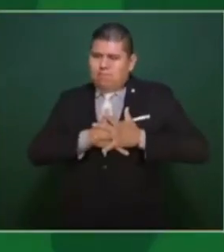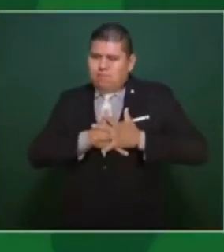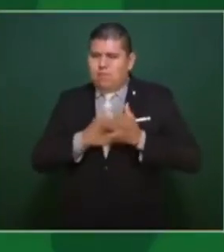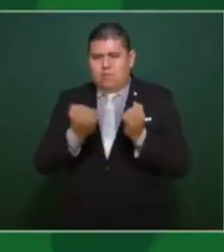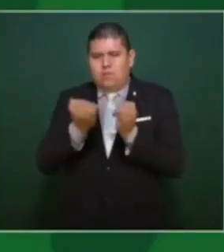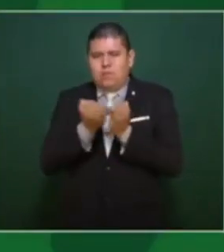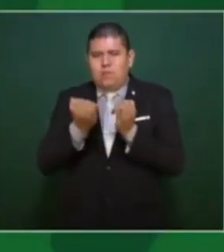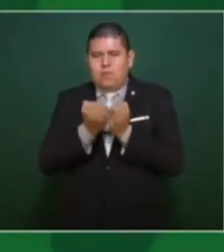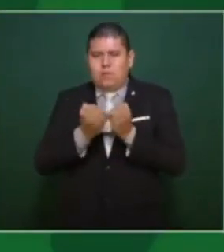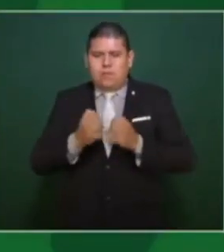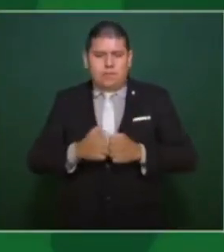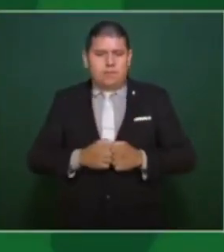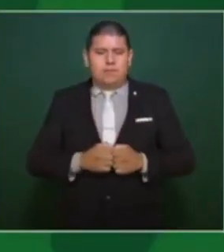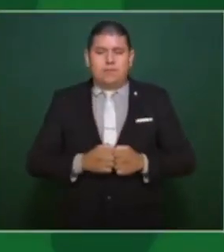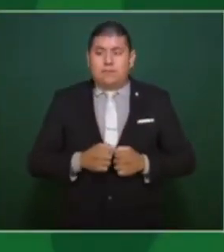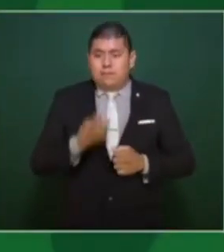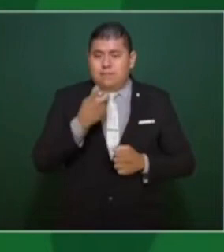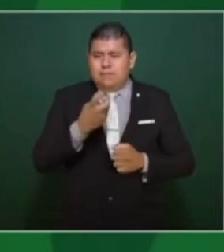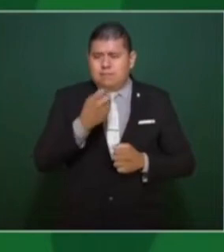esta